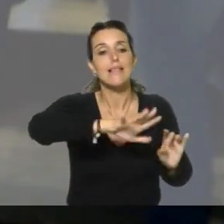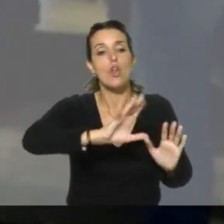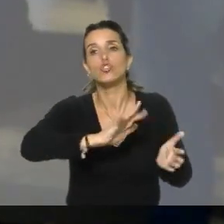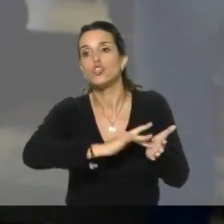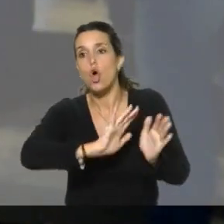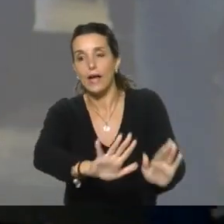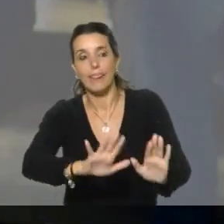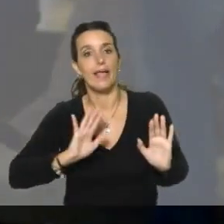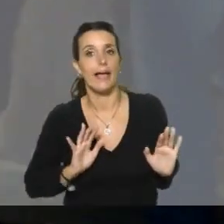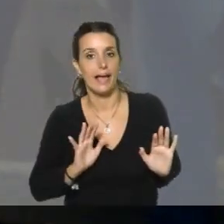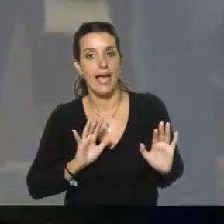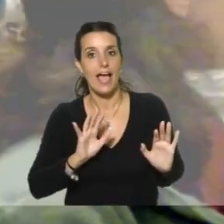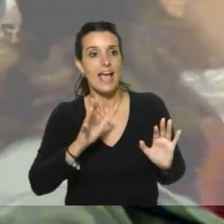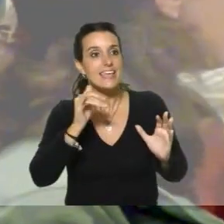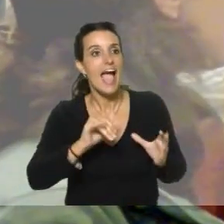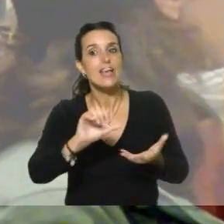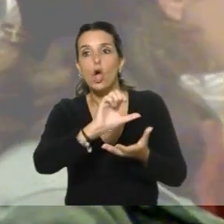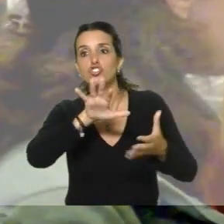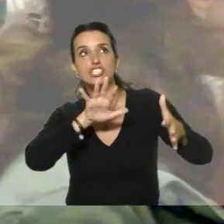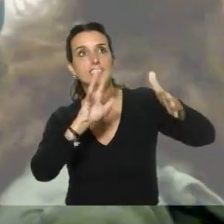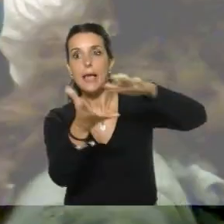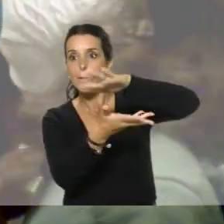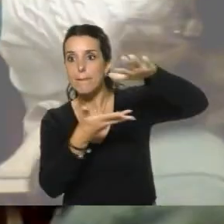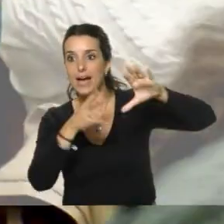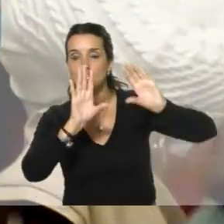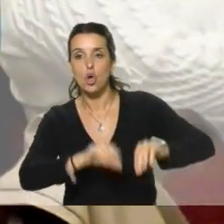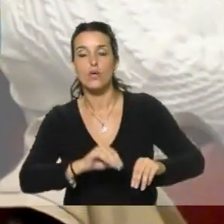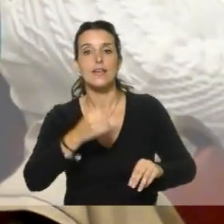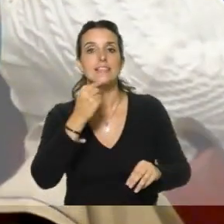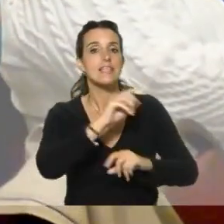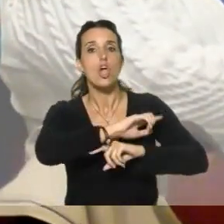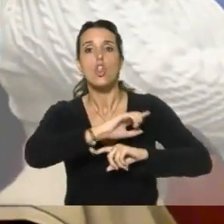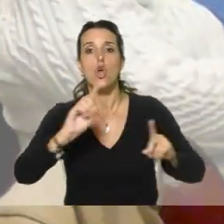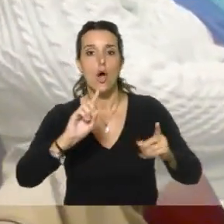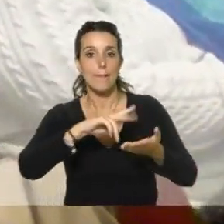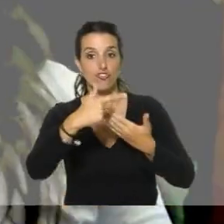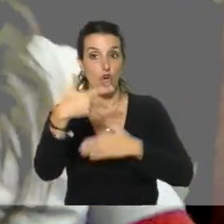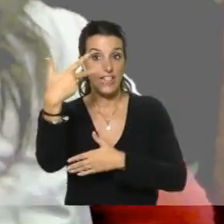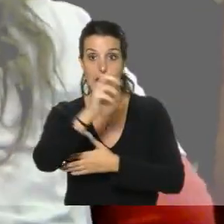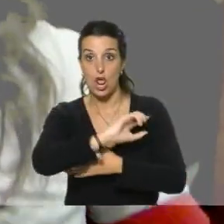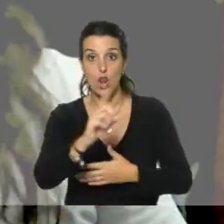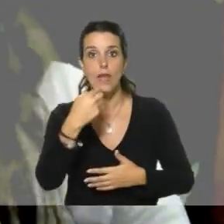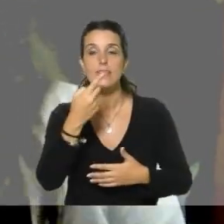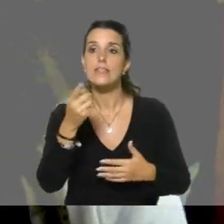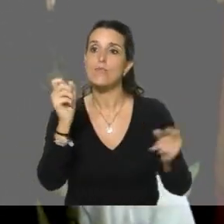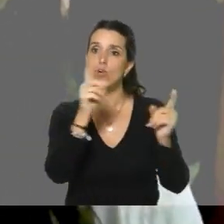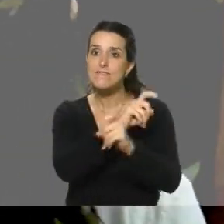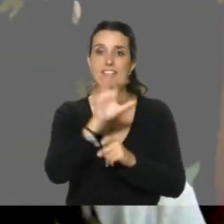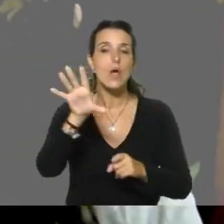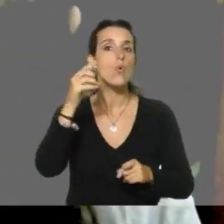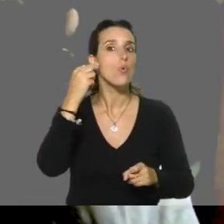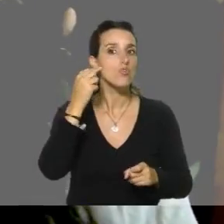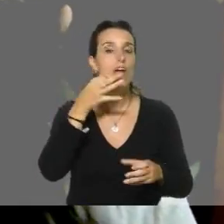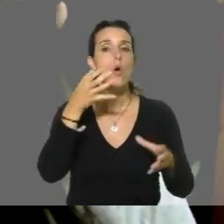de biodiversidad ecosistémica que tiene. Desde la organización No al Proyecto Punta Ballena manifestaron que fue duro escuchar ponencias del